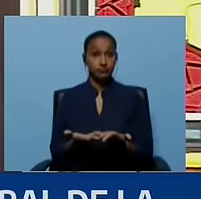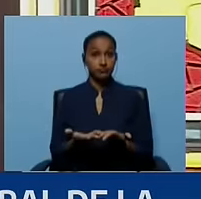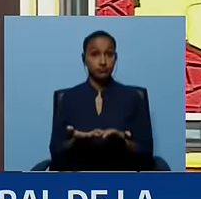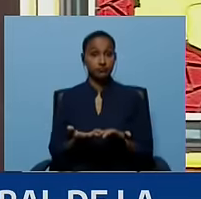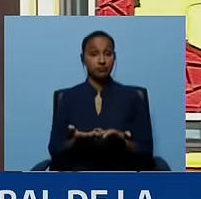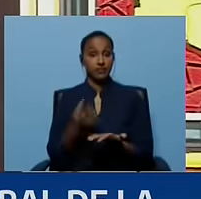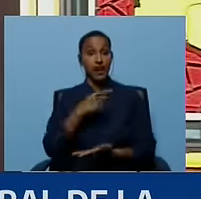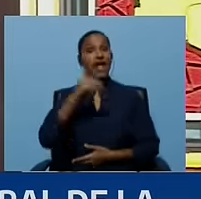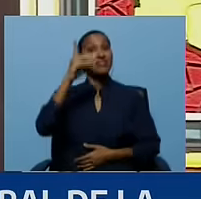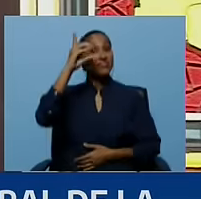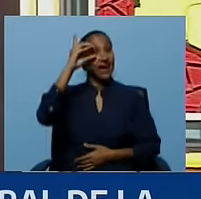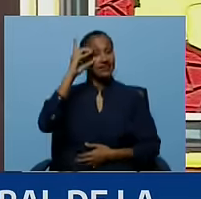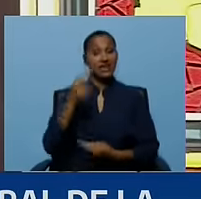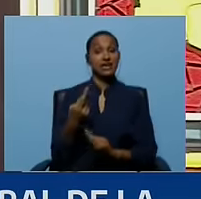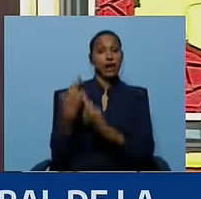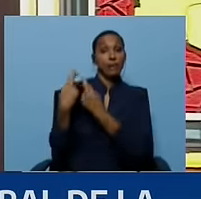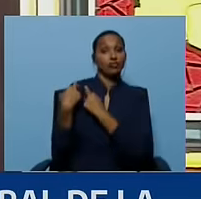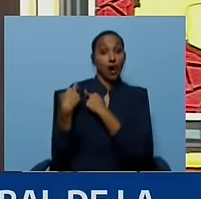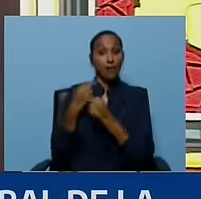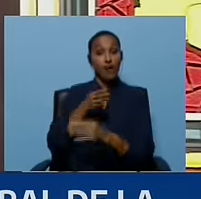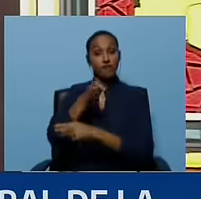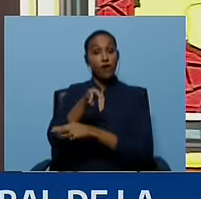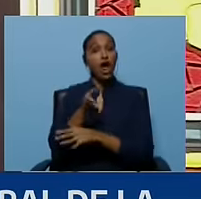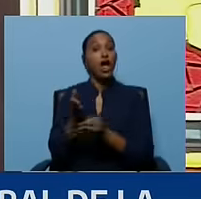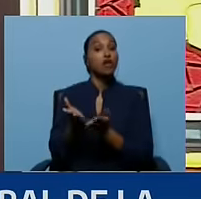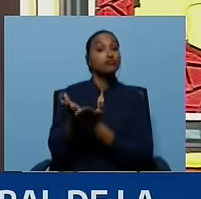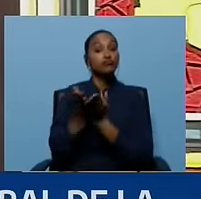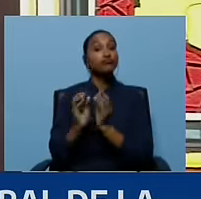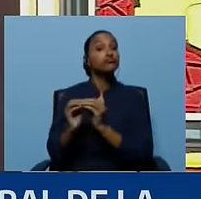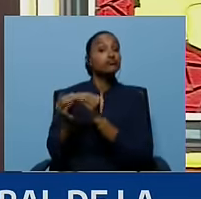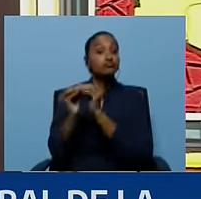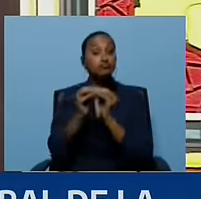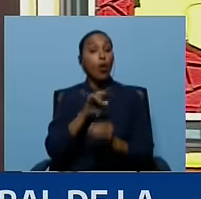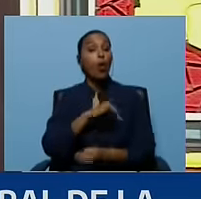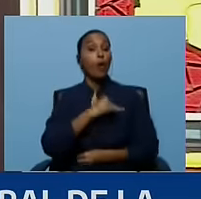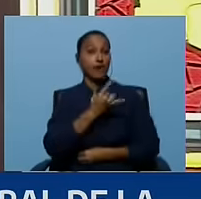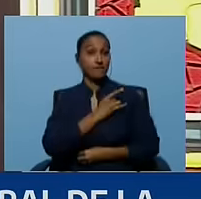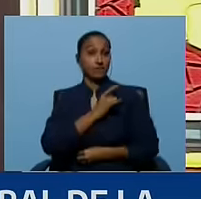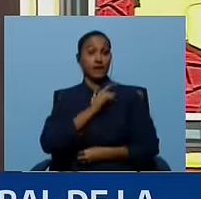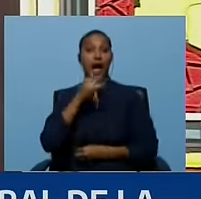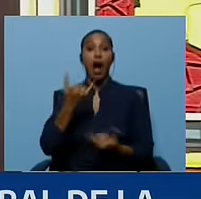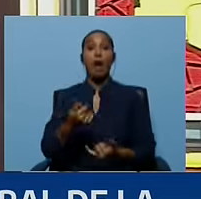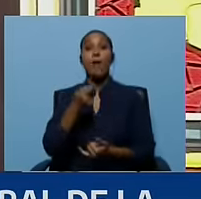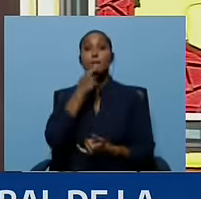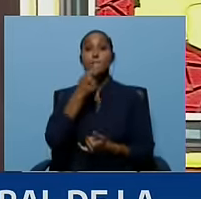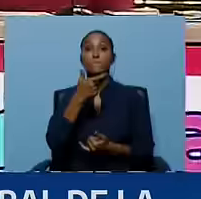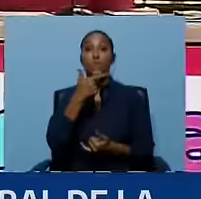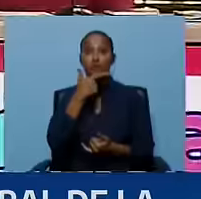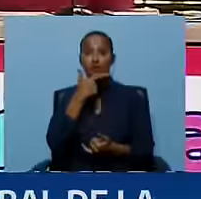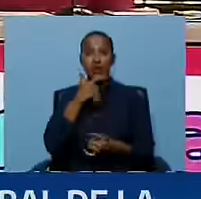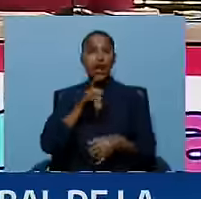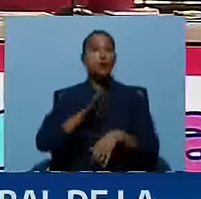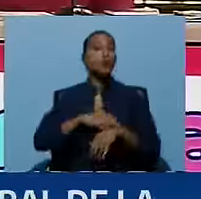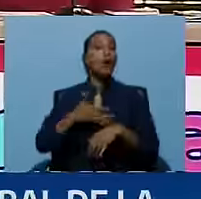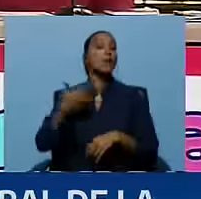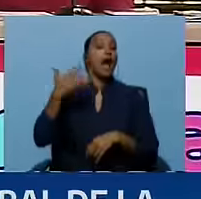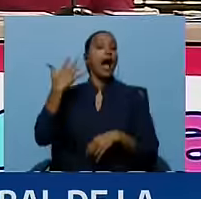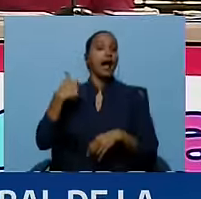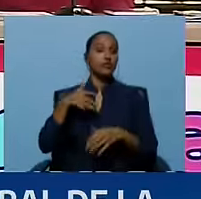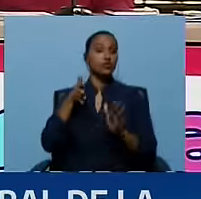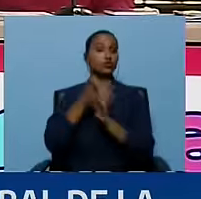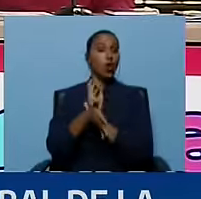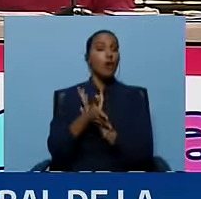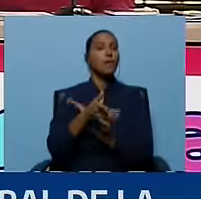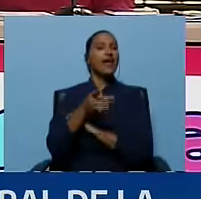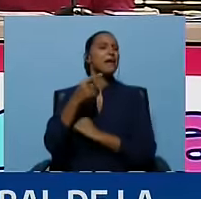se encargó de recuperar su casa de estudio y ahora la universidad está más bonita que cuando la inauguró el general Marcos Pérez